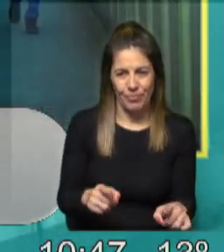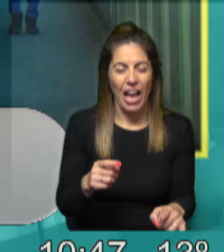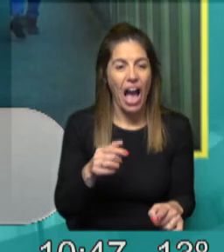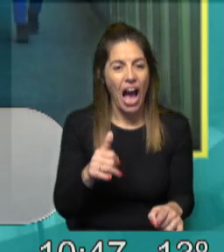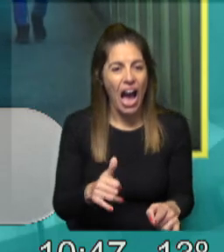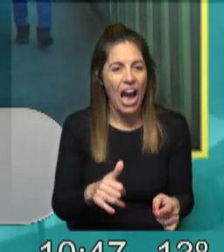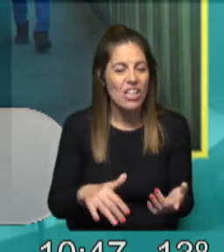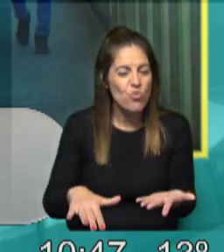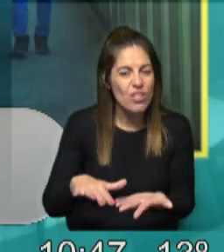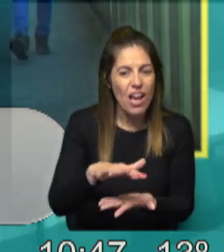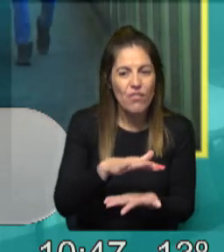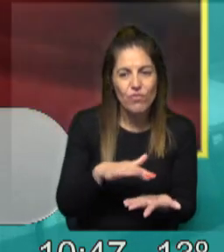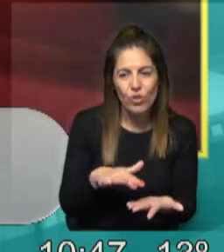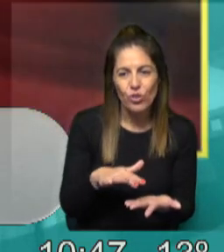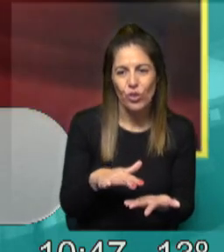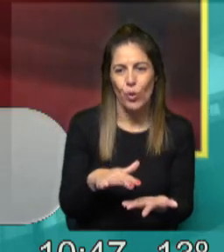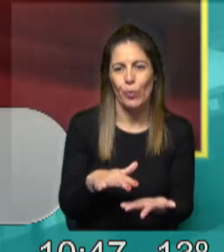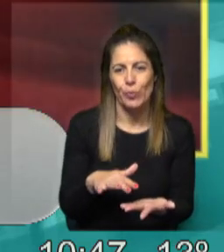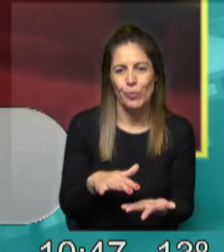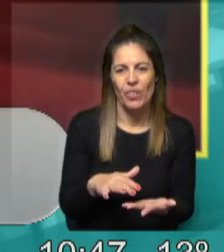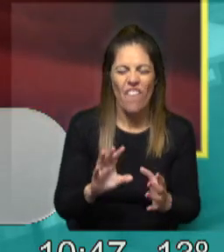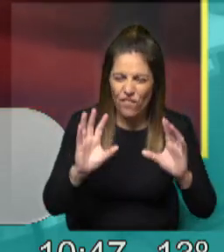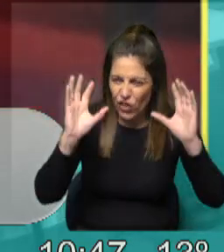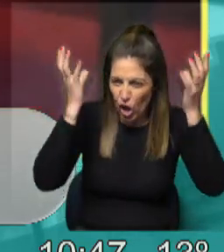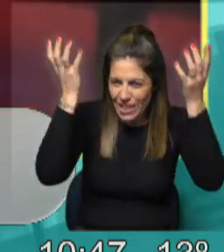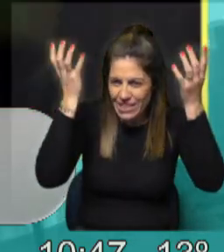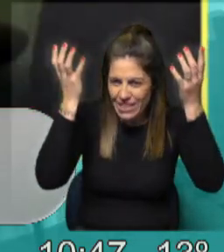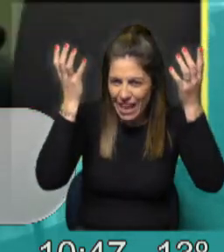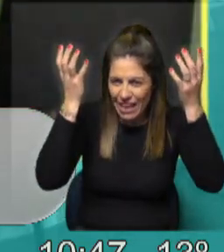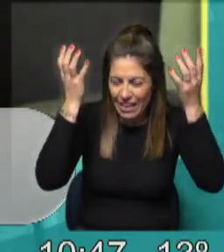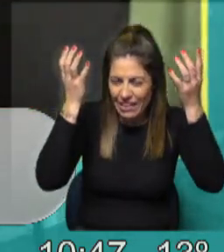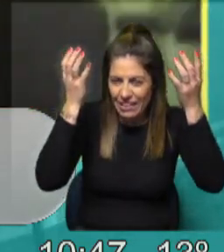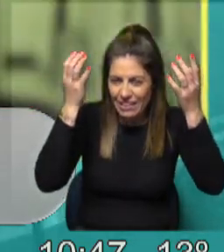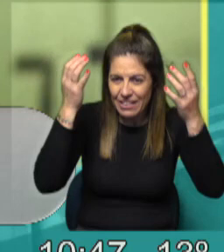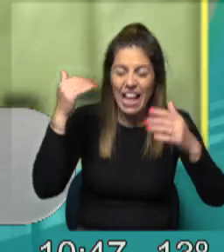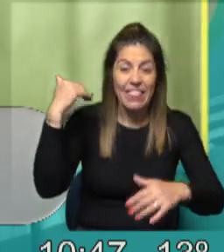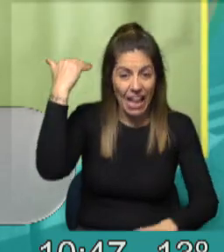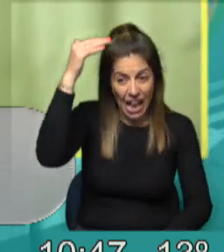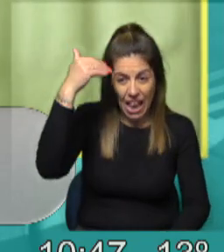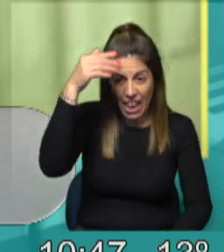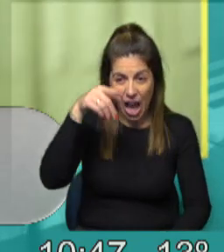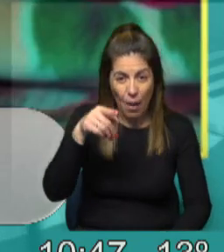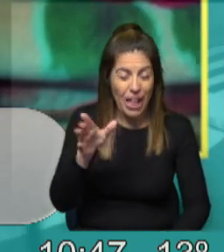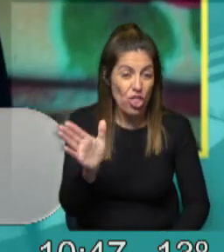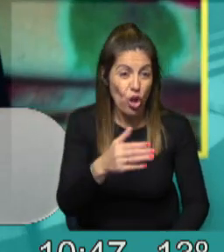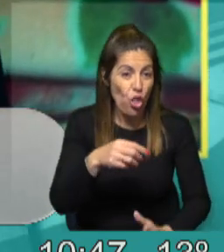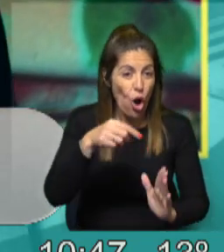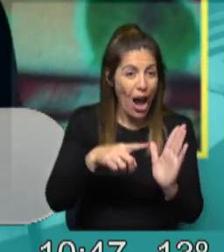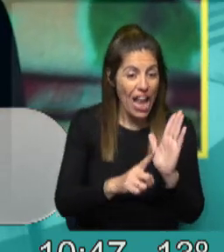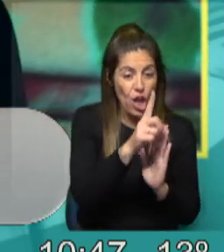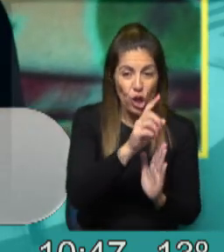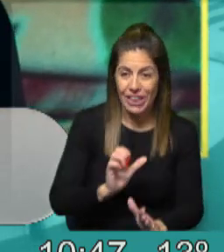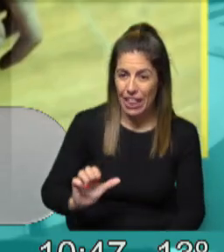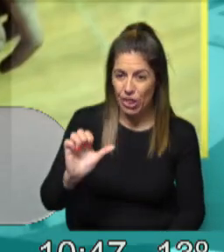un trasfondo de violencia islámica, donde hay una... En todo el norte de Europa hay una